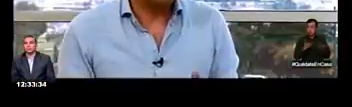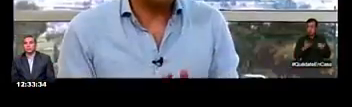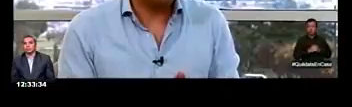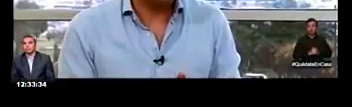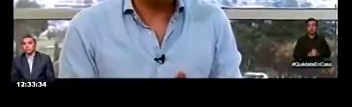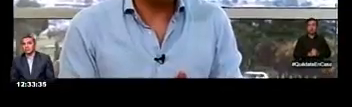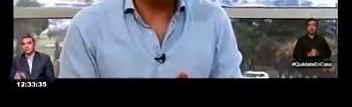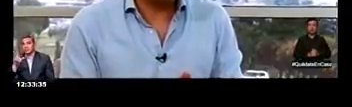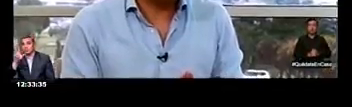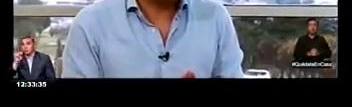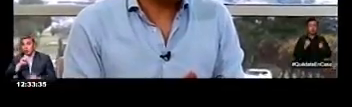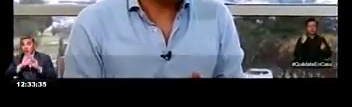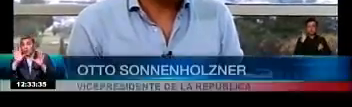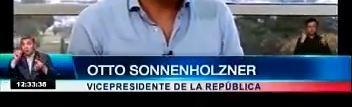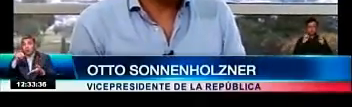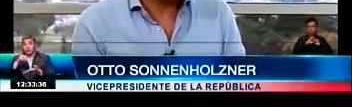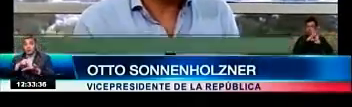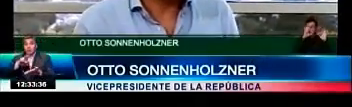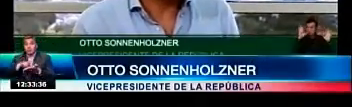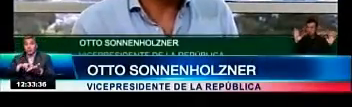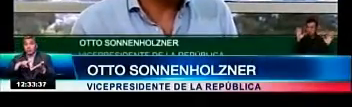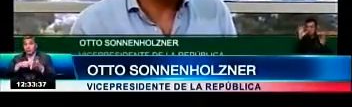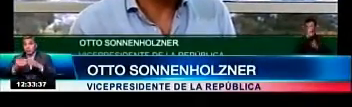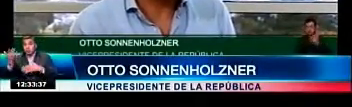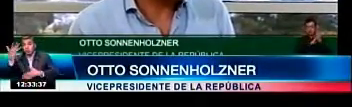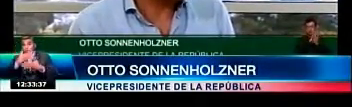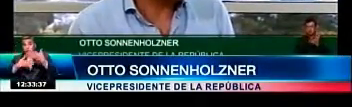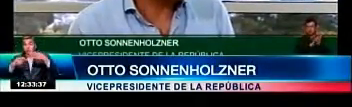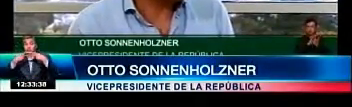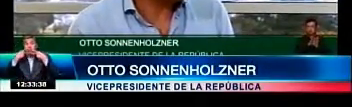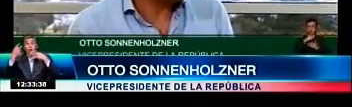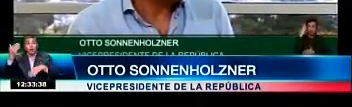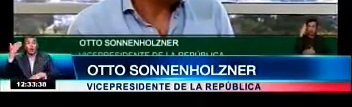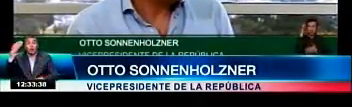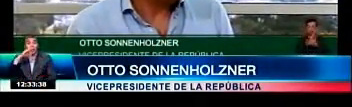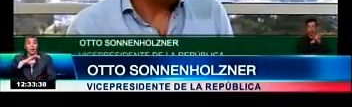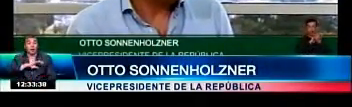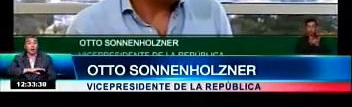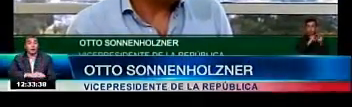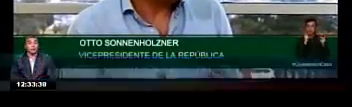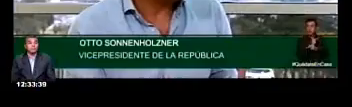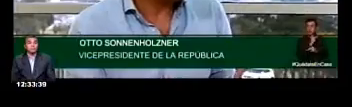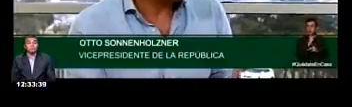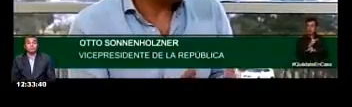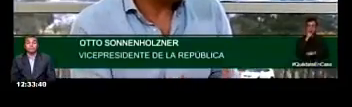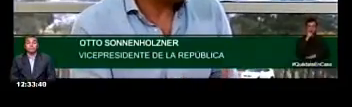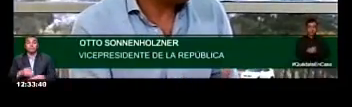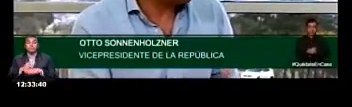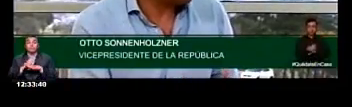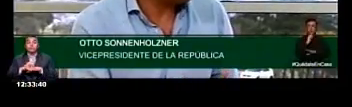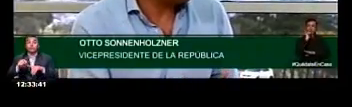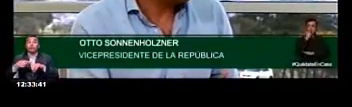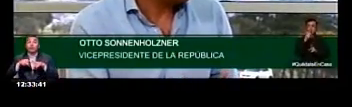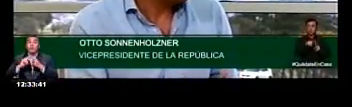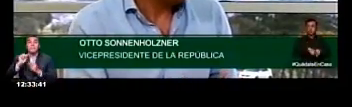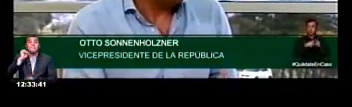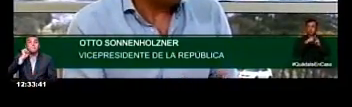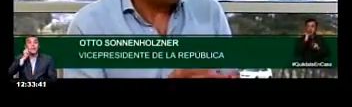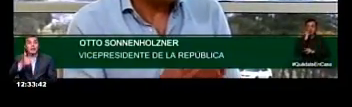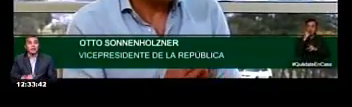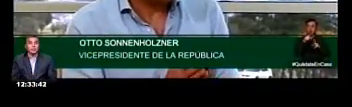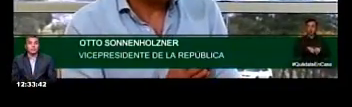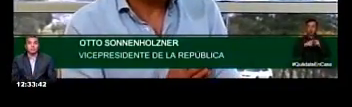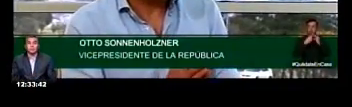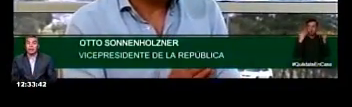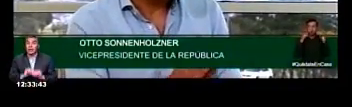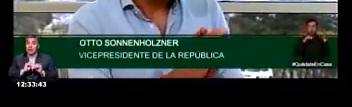Yo creo que no ha quedado claro el decreto y creo que generó confusión las declaraciones del alcalde. Seguramente. La restricción rige a partir de mañana. Y la